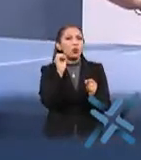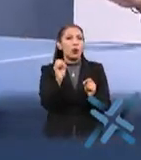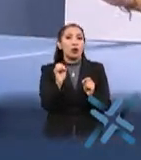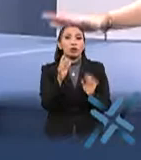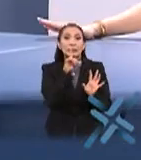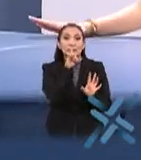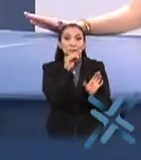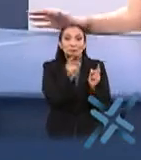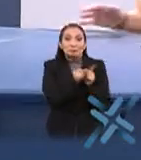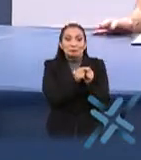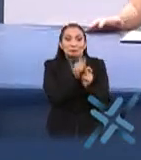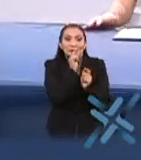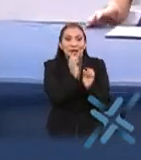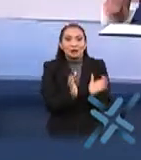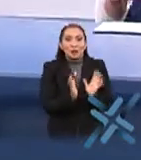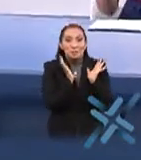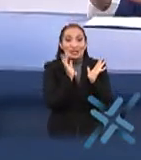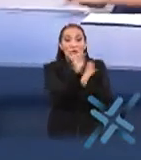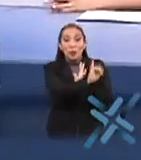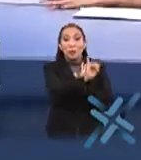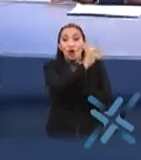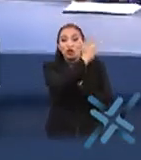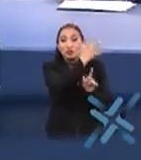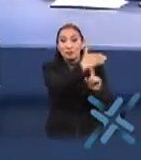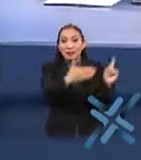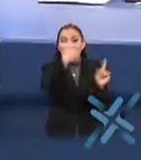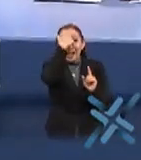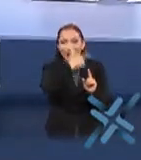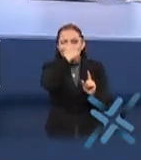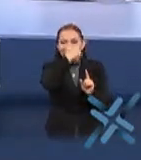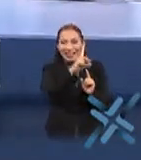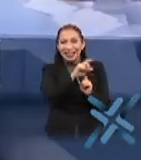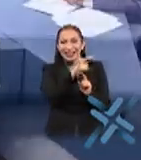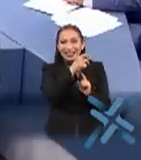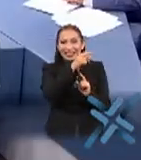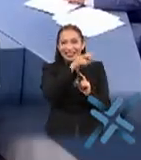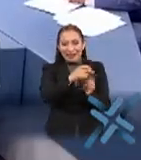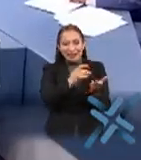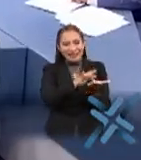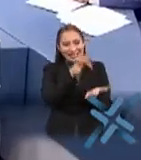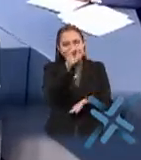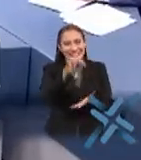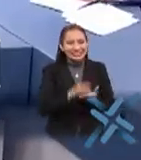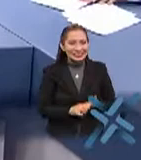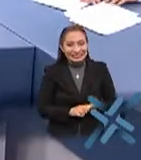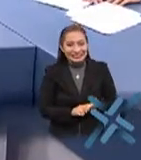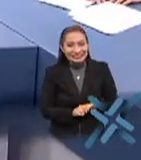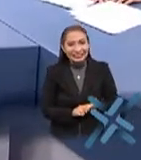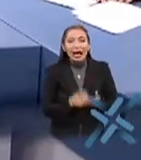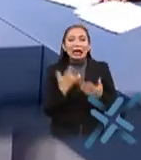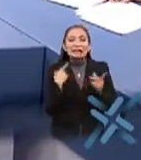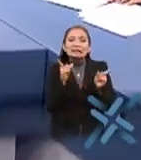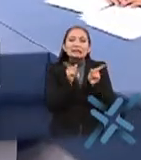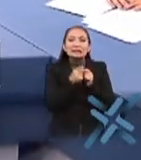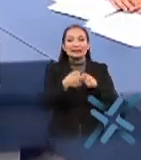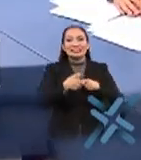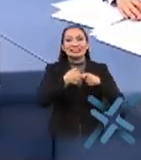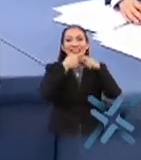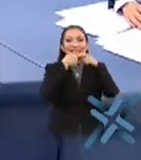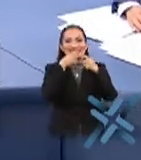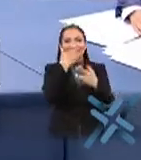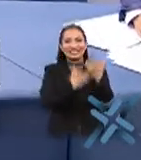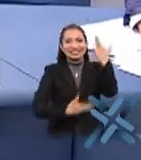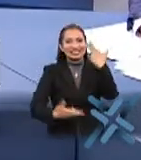nos digas más, todo va a ser sorpresa. Jueves a las 8:30 de la noche por Televisión Educativa. Muchas gracias, Javier. Gracias, Javier. Vamos a hacer un breve corte